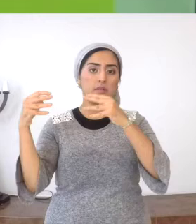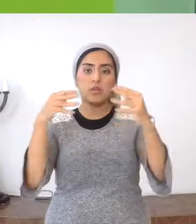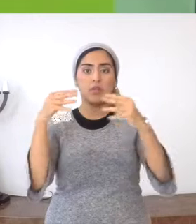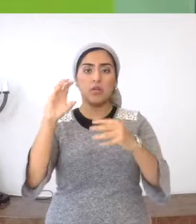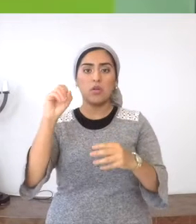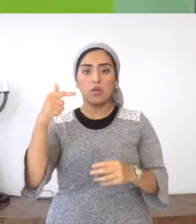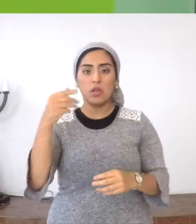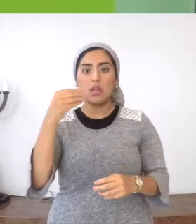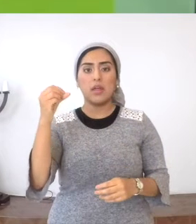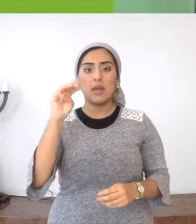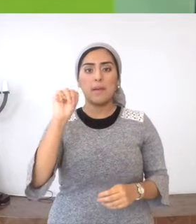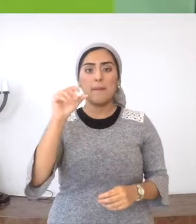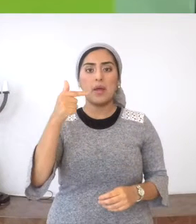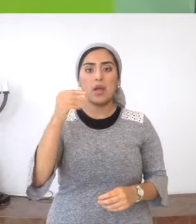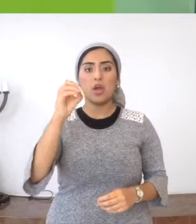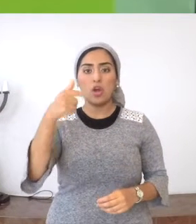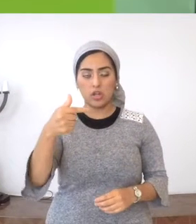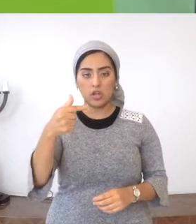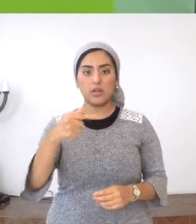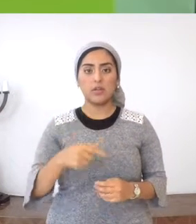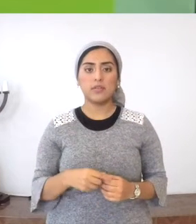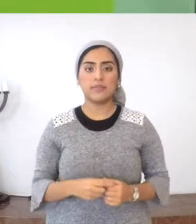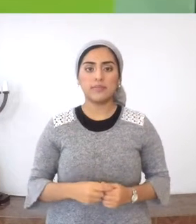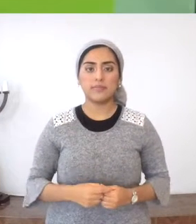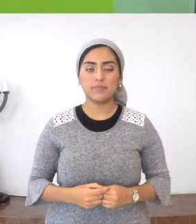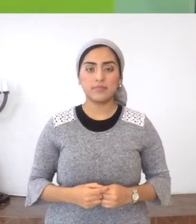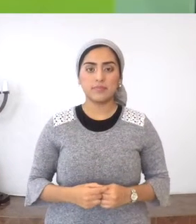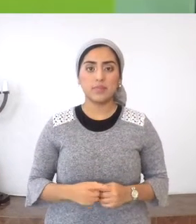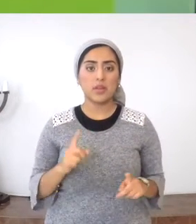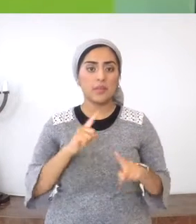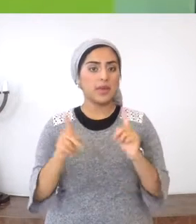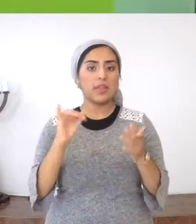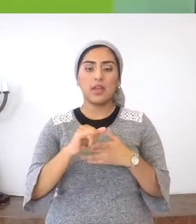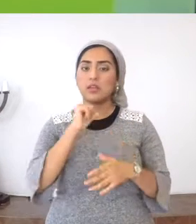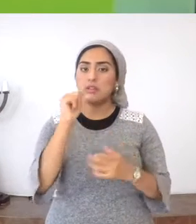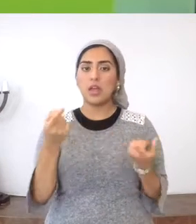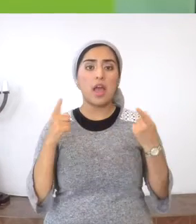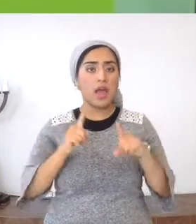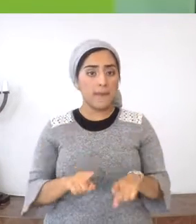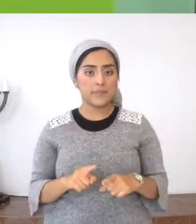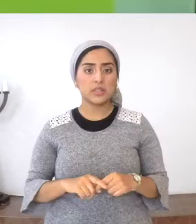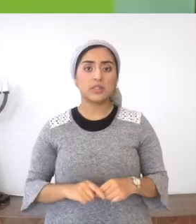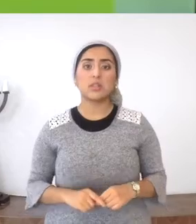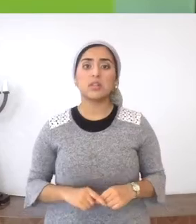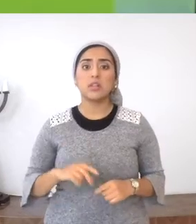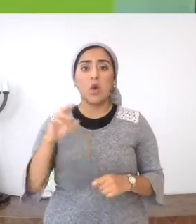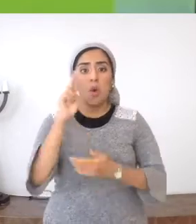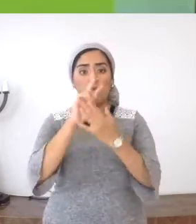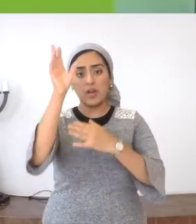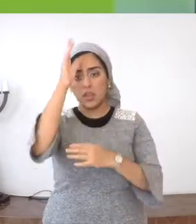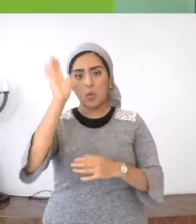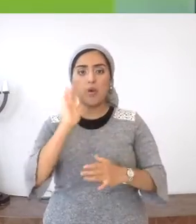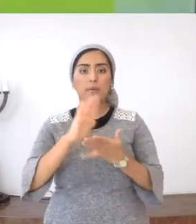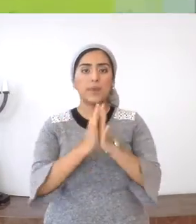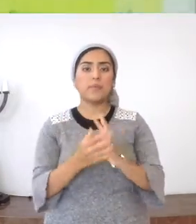cancele El juicio De la guerra De Oji Magog Sí Oji Magog Pero esto no va a suceder Al